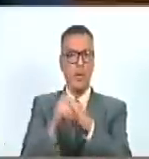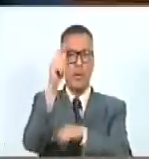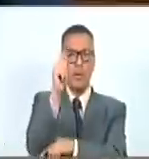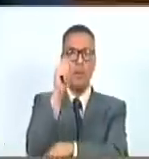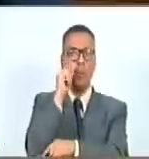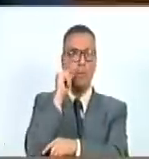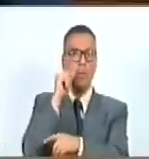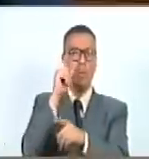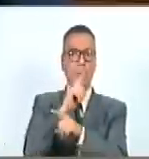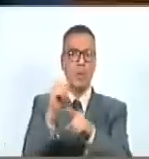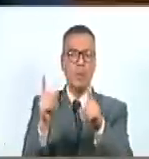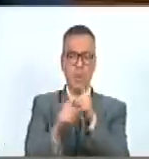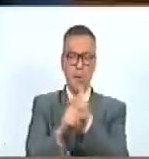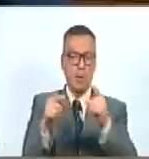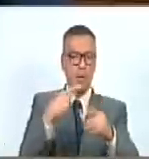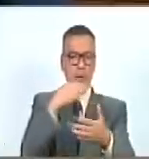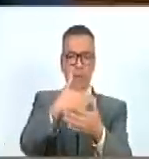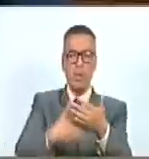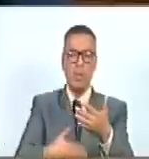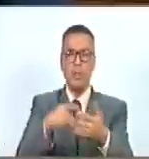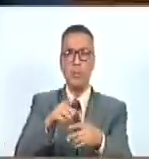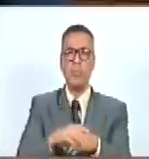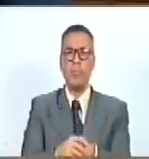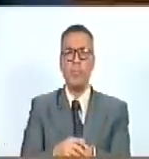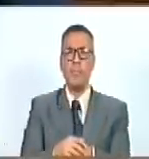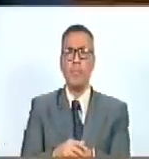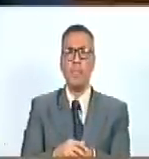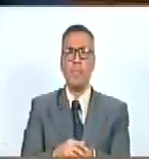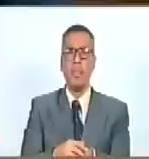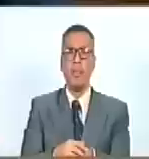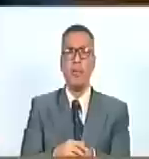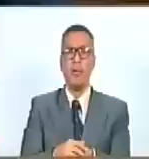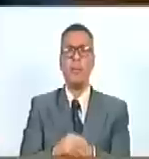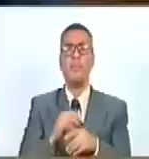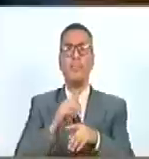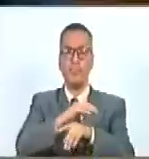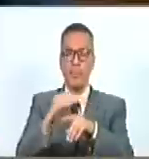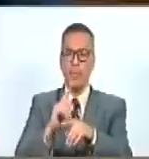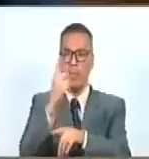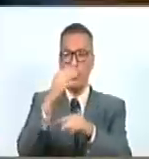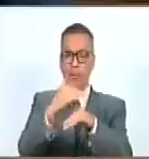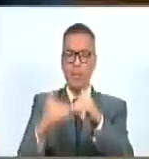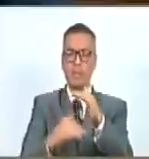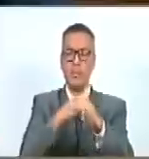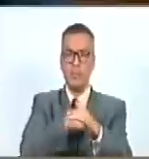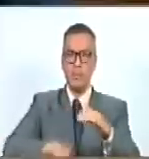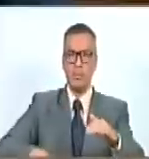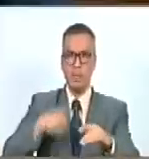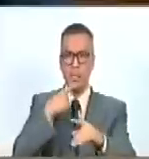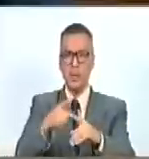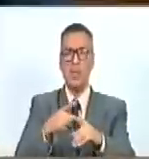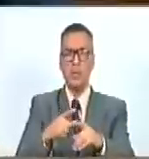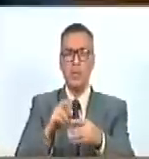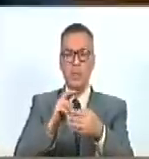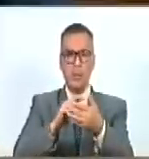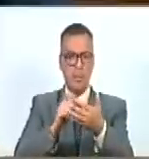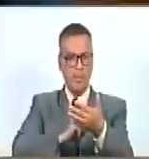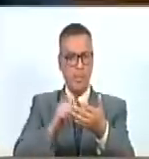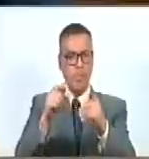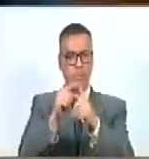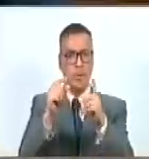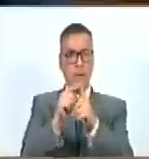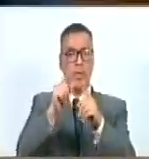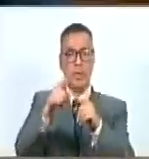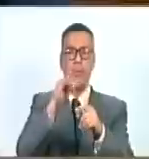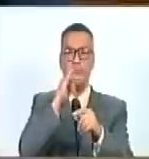diputados suplentes indicados en lista anexa. Seguidamente, el primer vicepresidente cedió el derecho de palabra para puntos